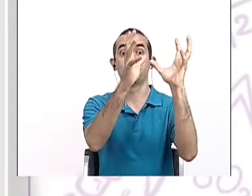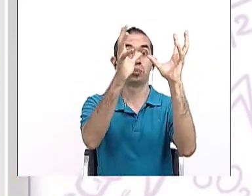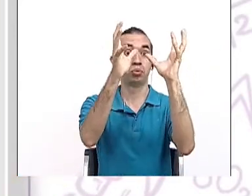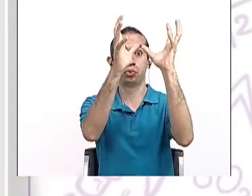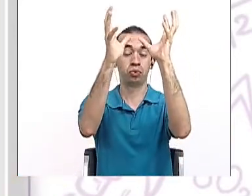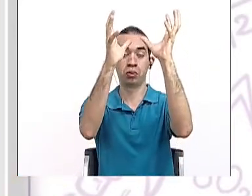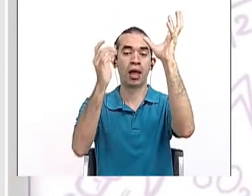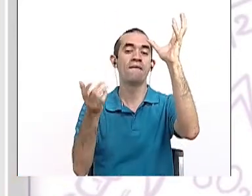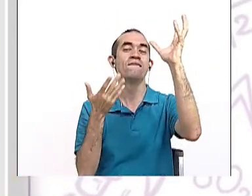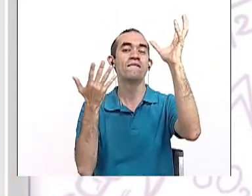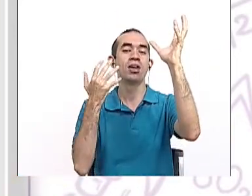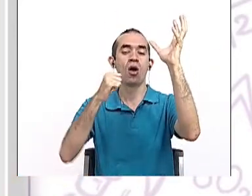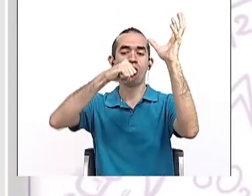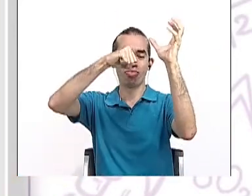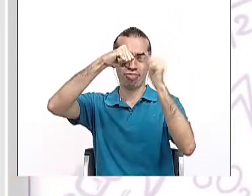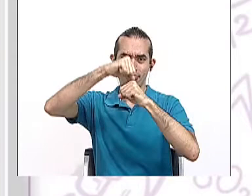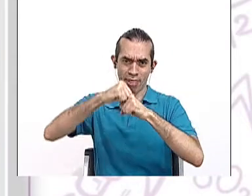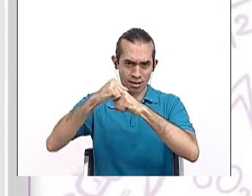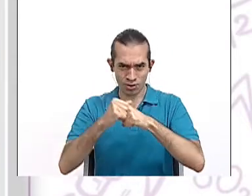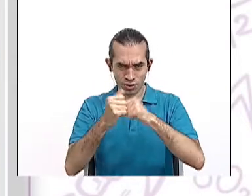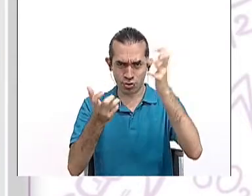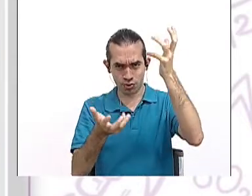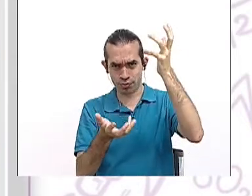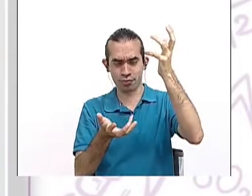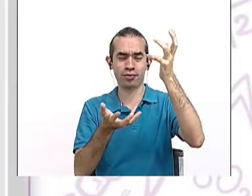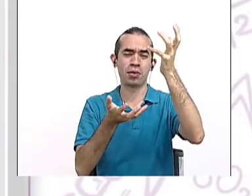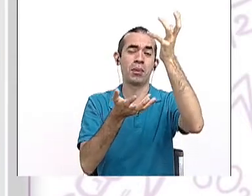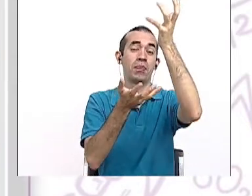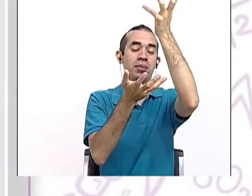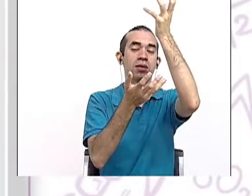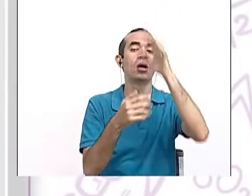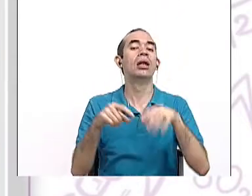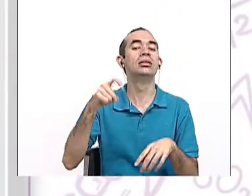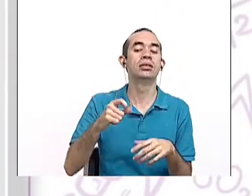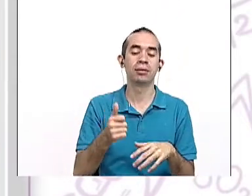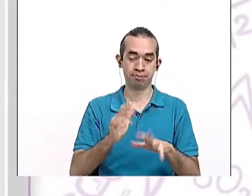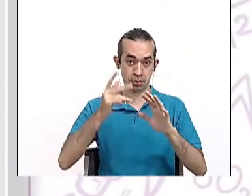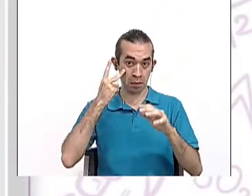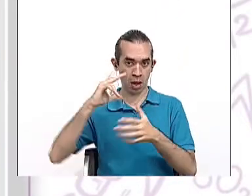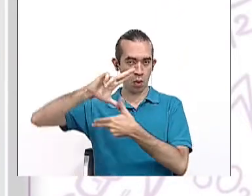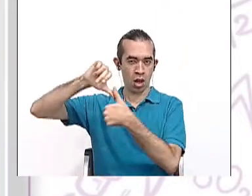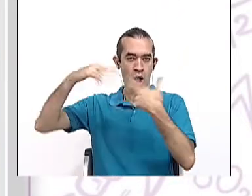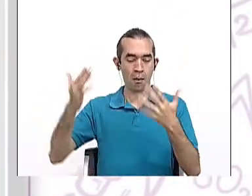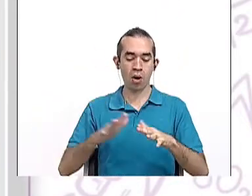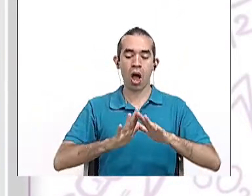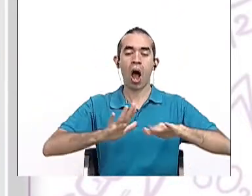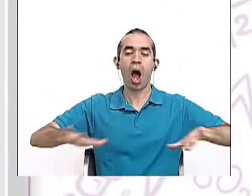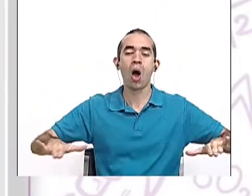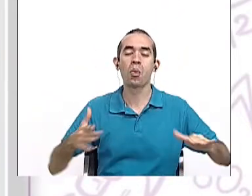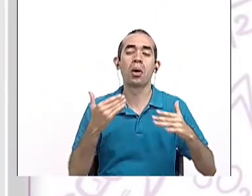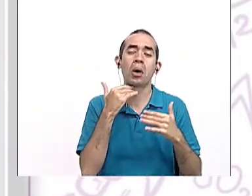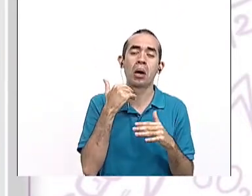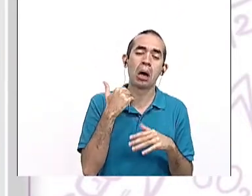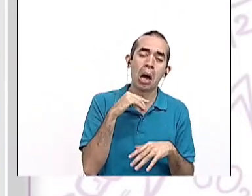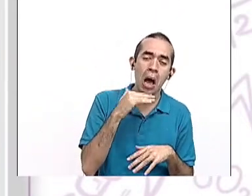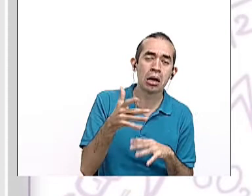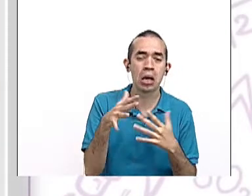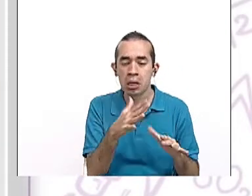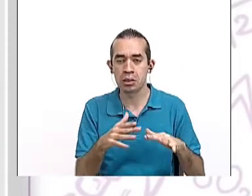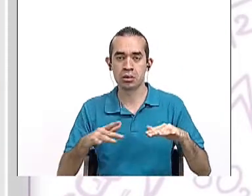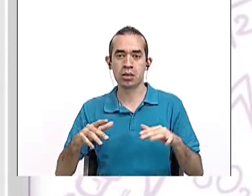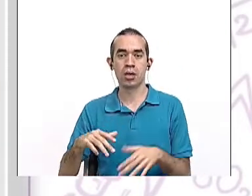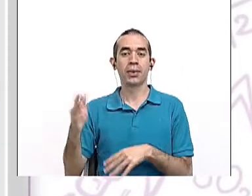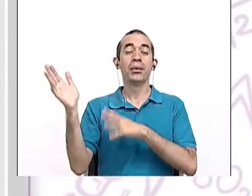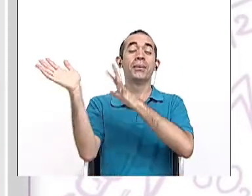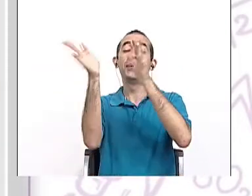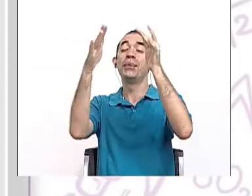y denso. Para que se forme un huracán, es necesario que haya agua tibia, vientos ligeros en la parte superior de la atmósfera y